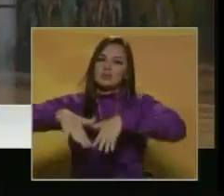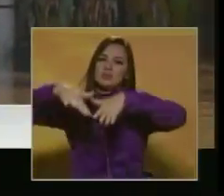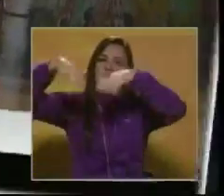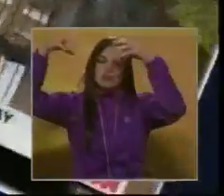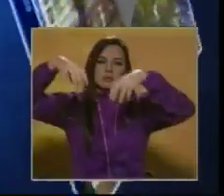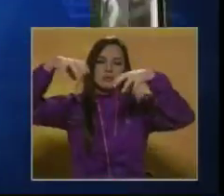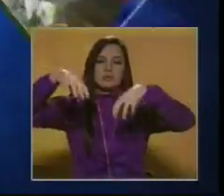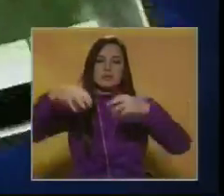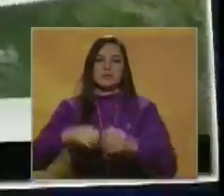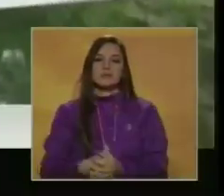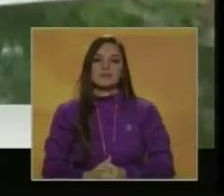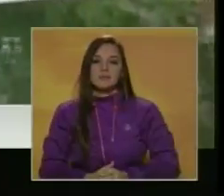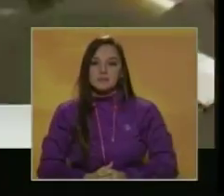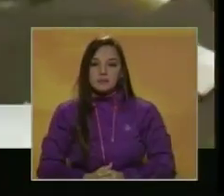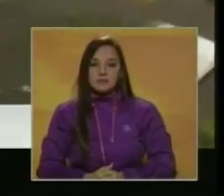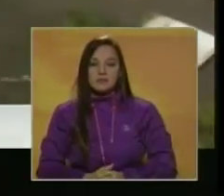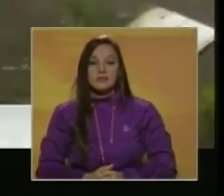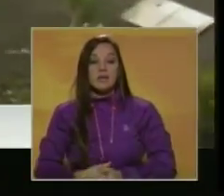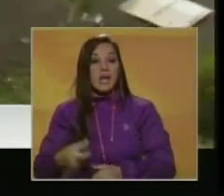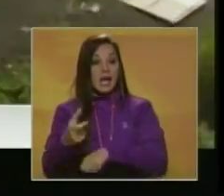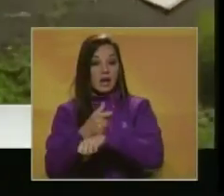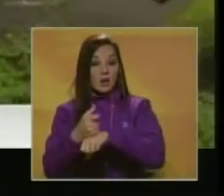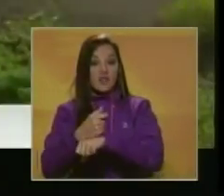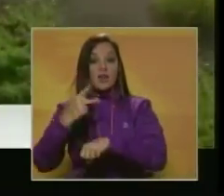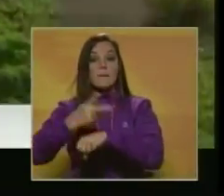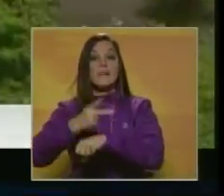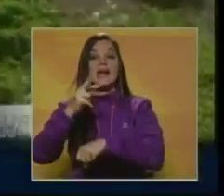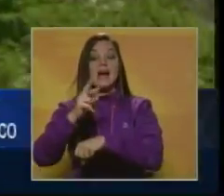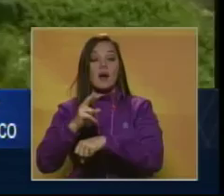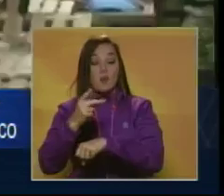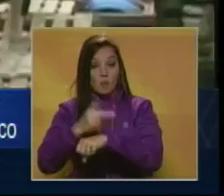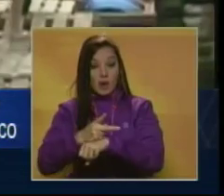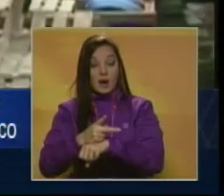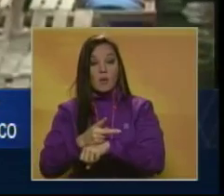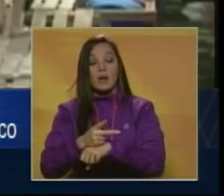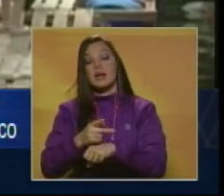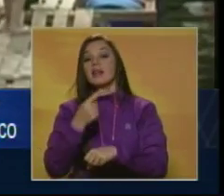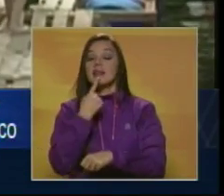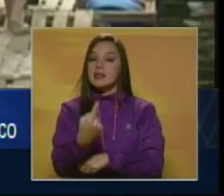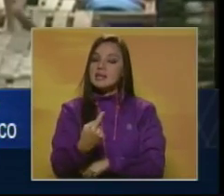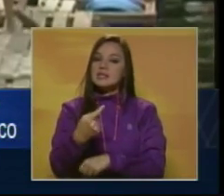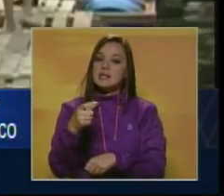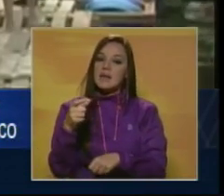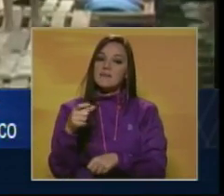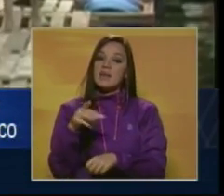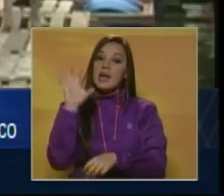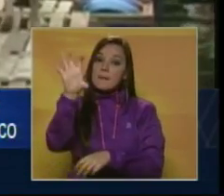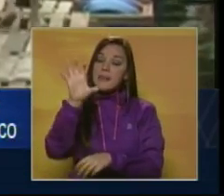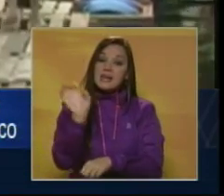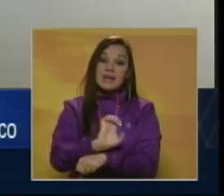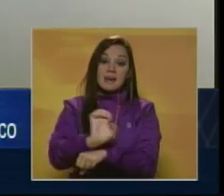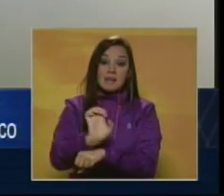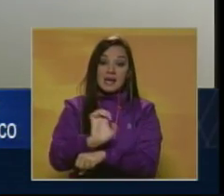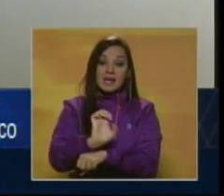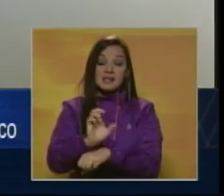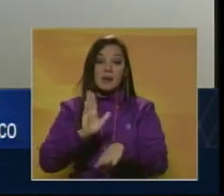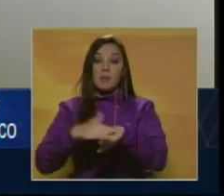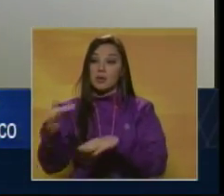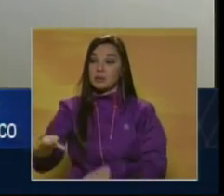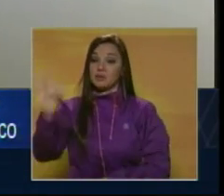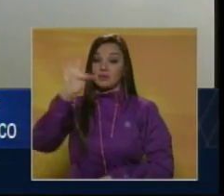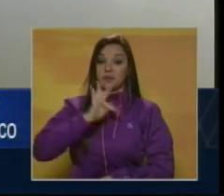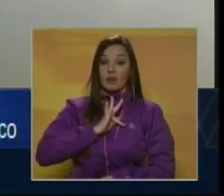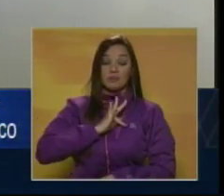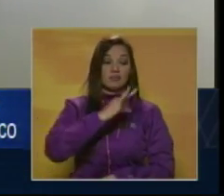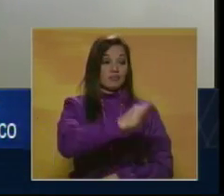inundaciones. El gobierno de Paraguay decretó que el país se encuentra en alerta sanitaria por el peligro de brotes epidémicos tras